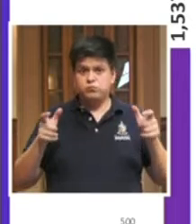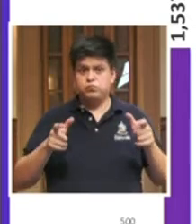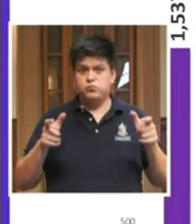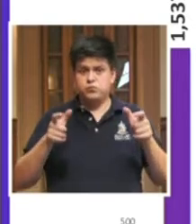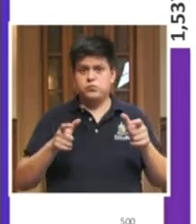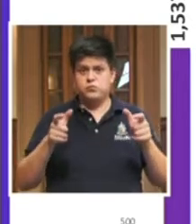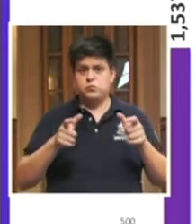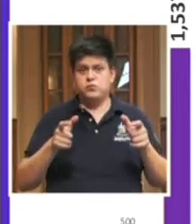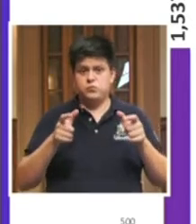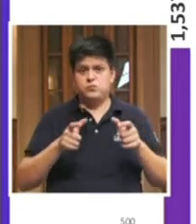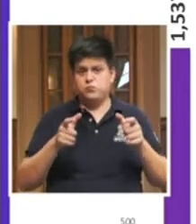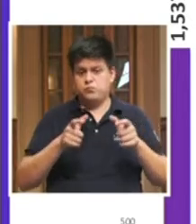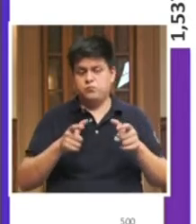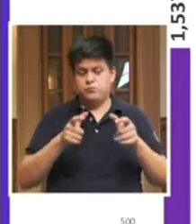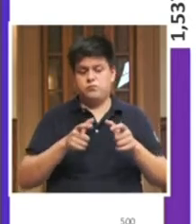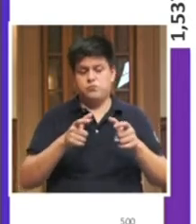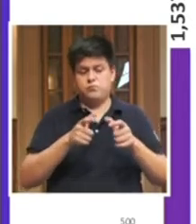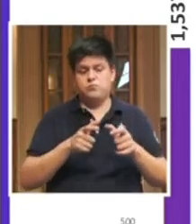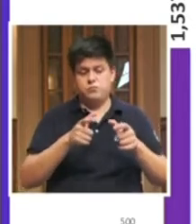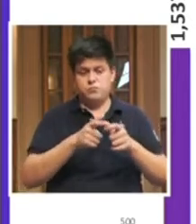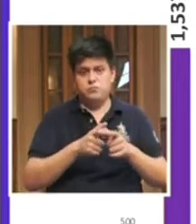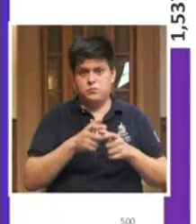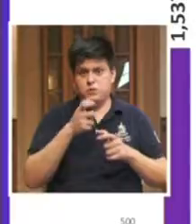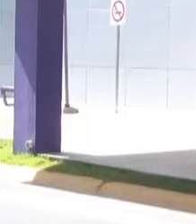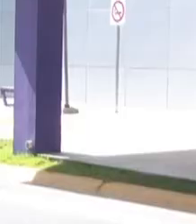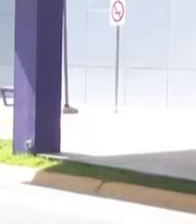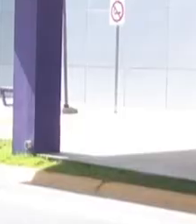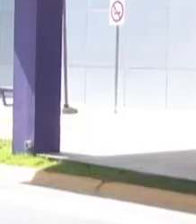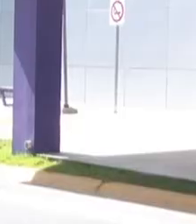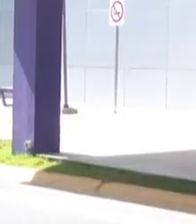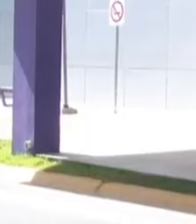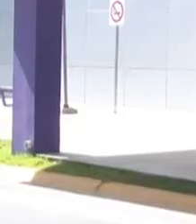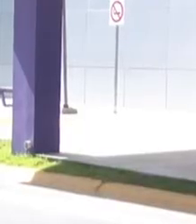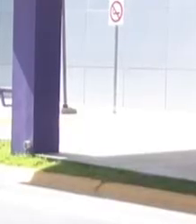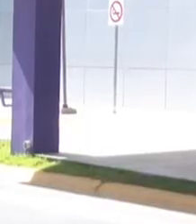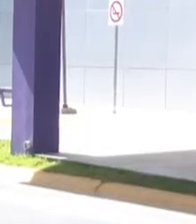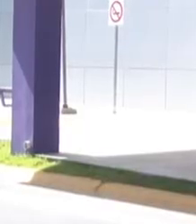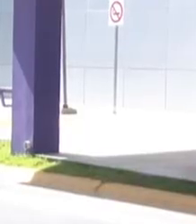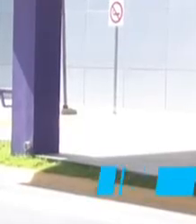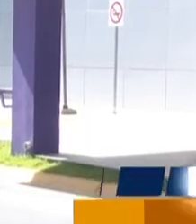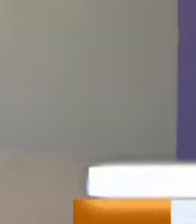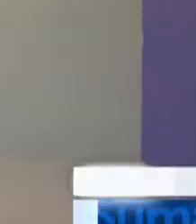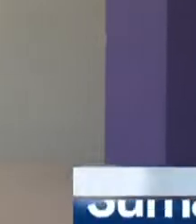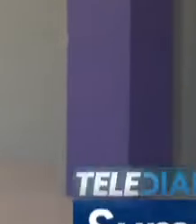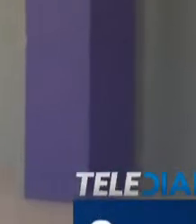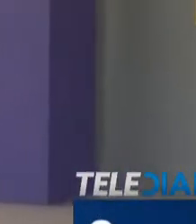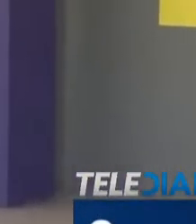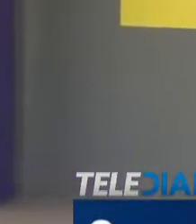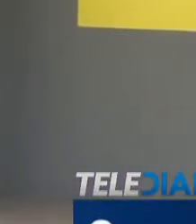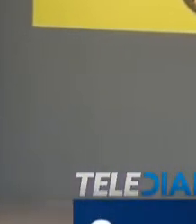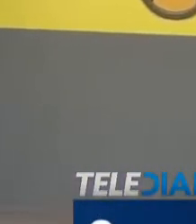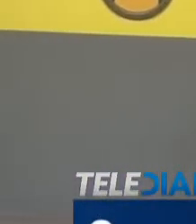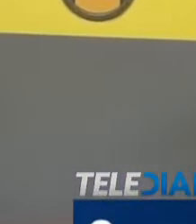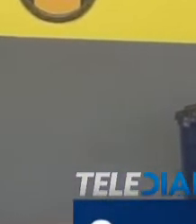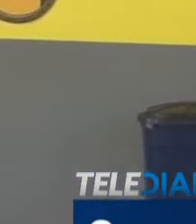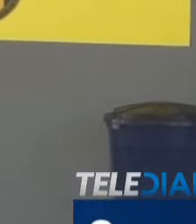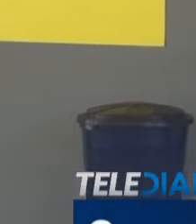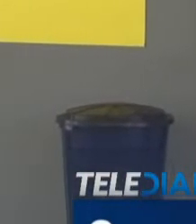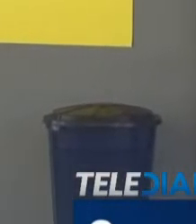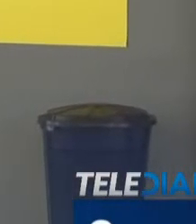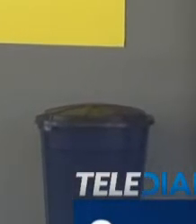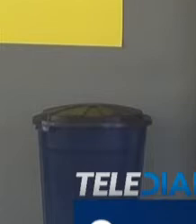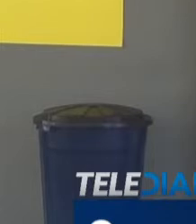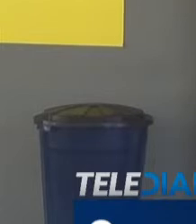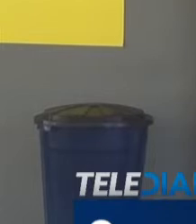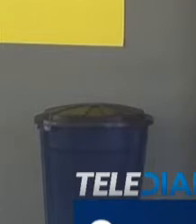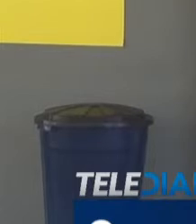contagios. Es una buena noticia. La cantidad de pacientes hospitalizados es otro indicador con el que el